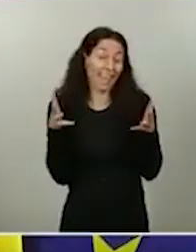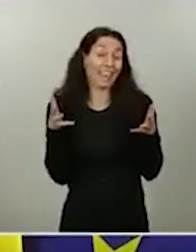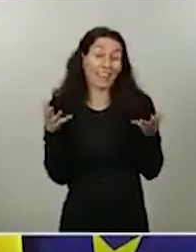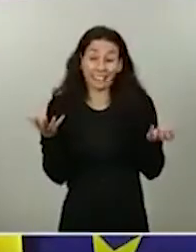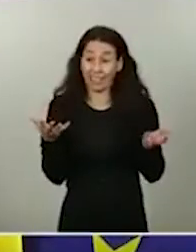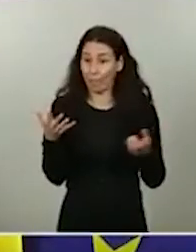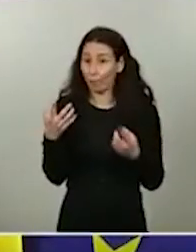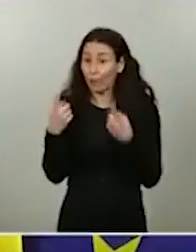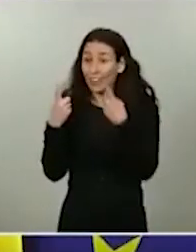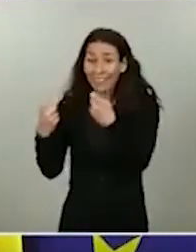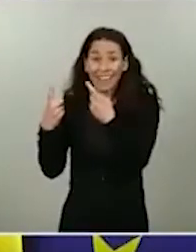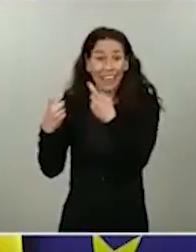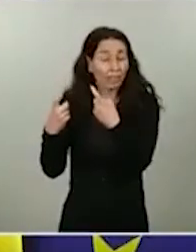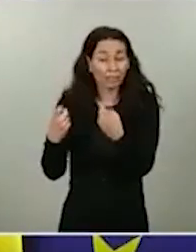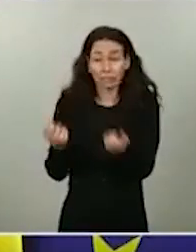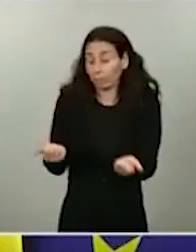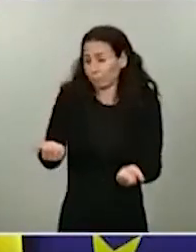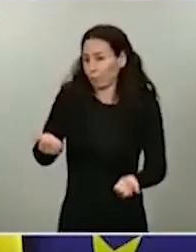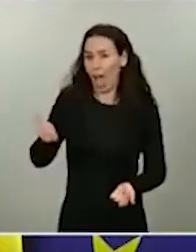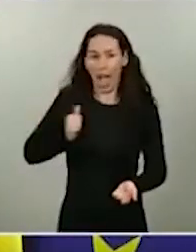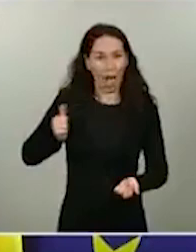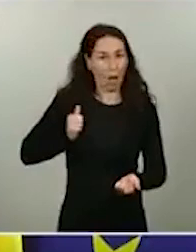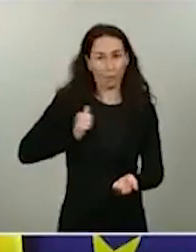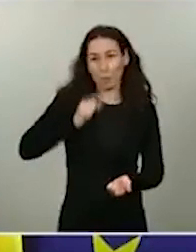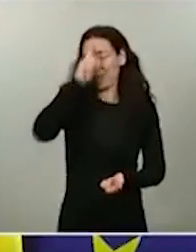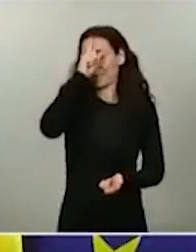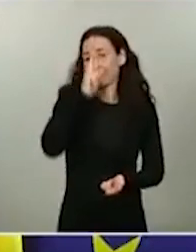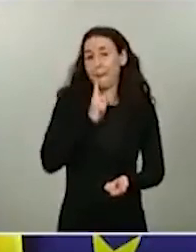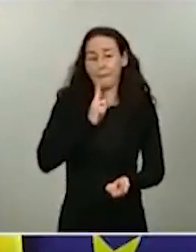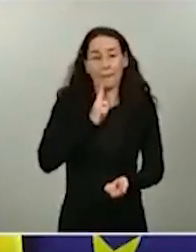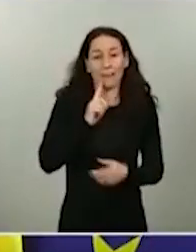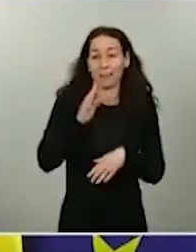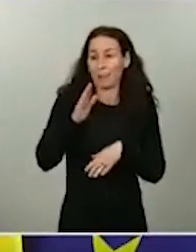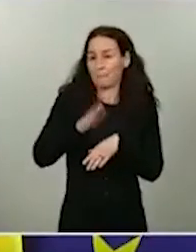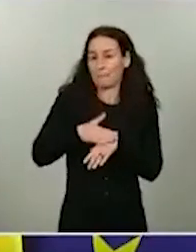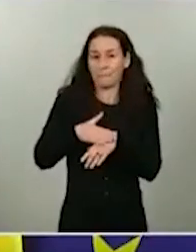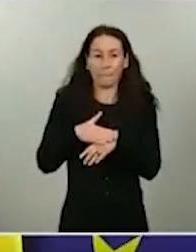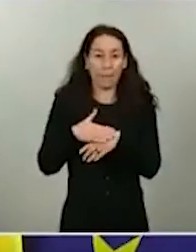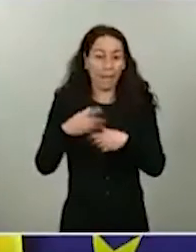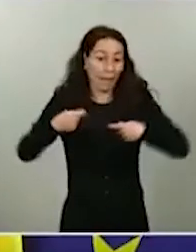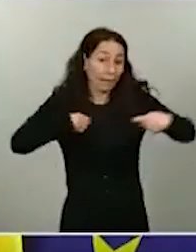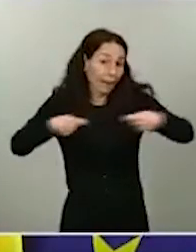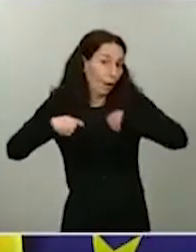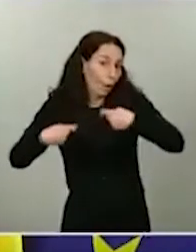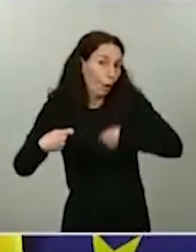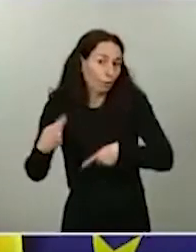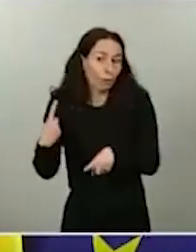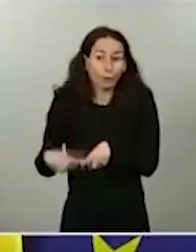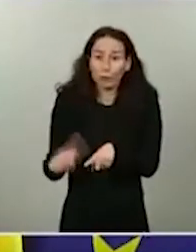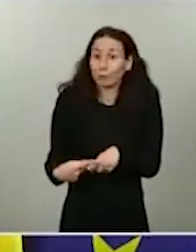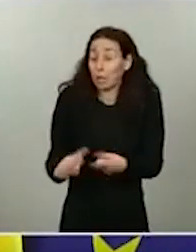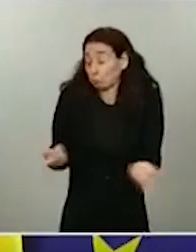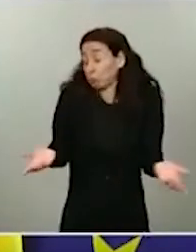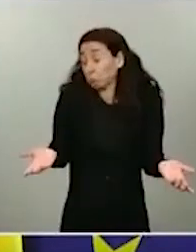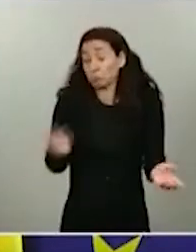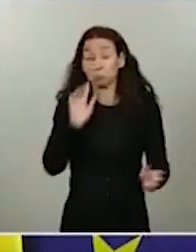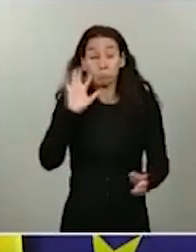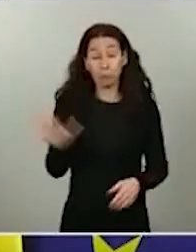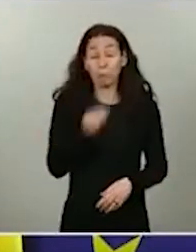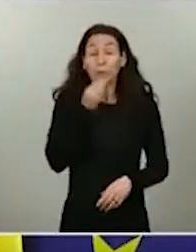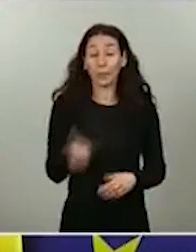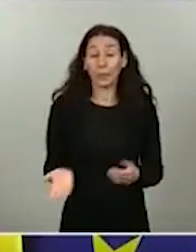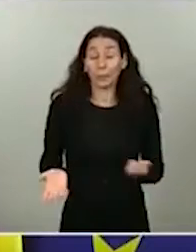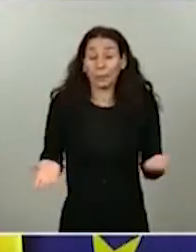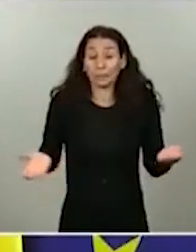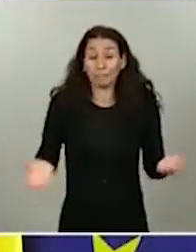pues se aprovecha en mi imagen para para establecer un negocio que les puede parecer rentable pues a mí me parece muy bien lo que me